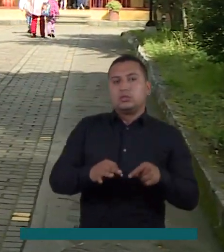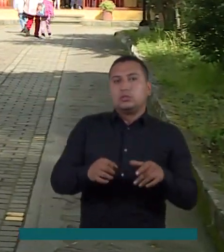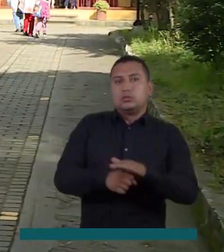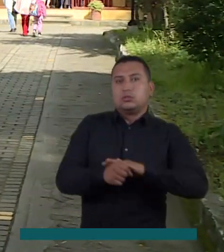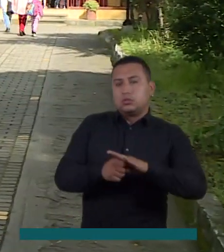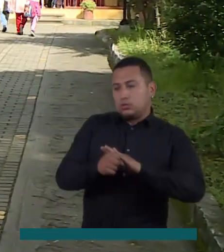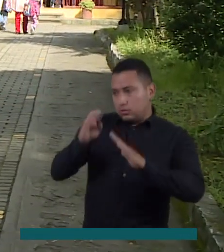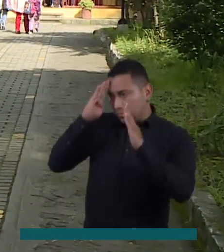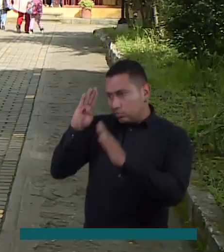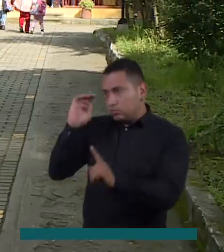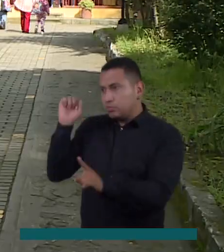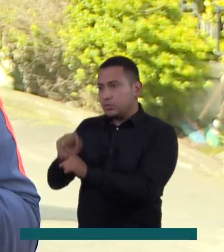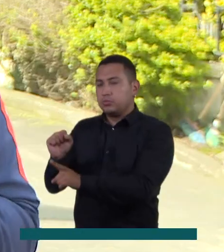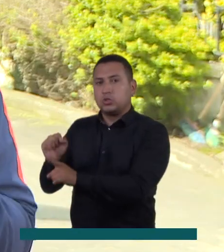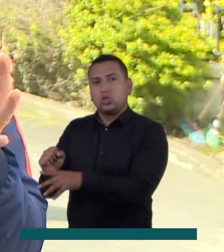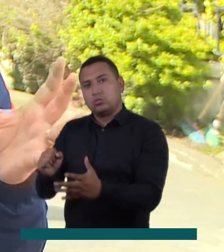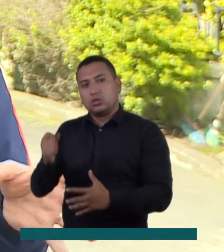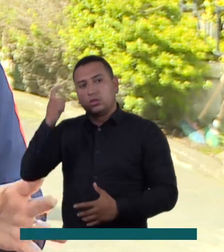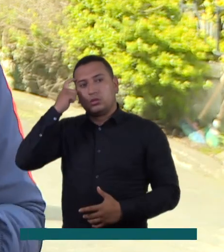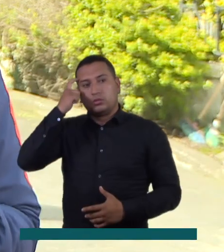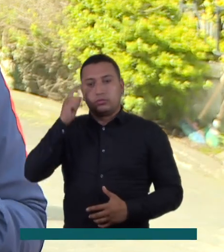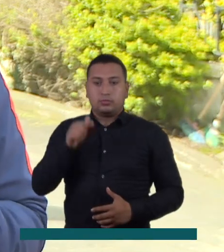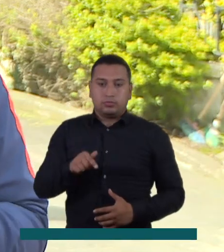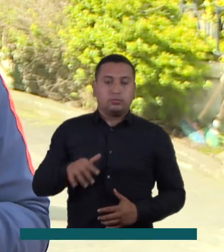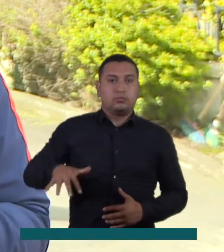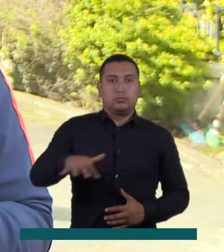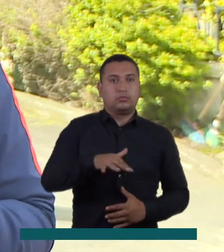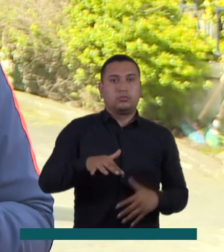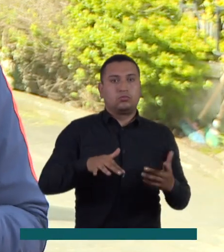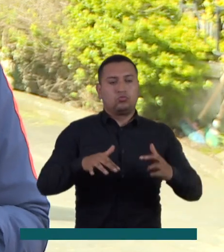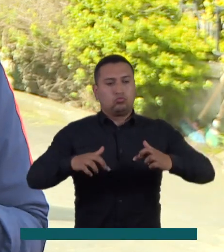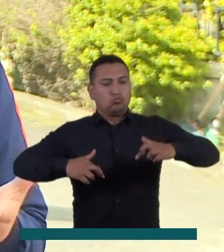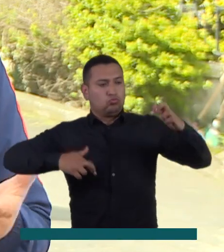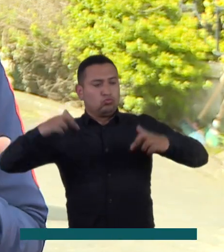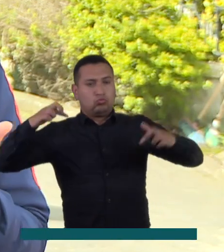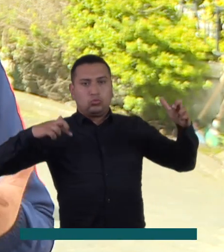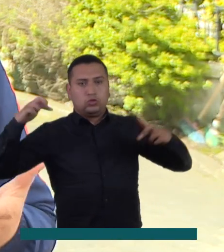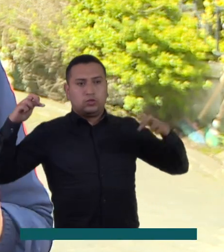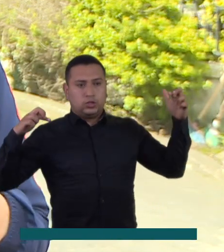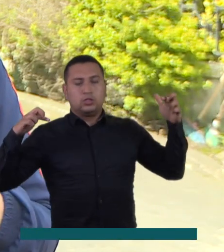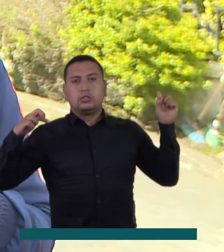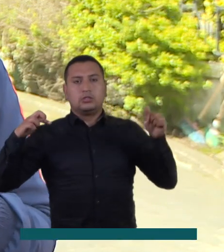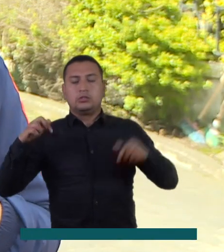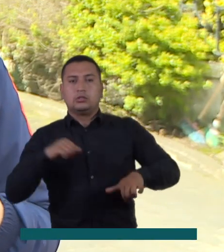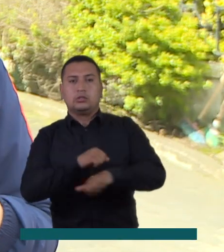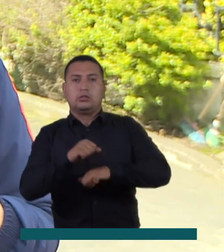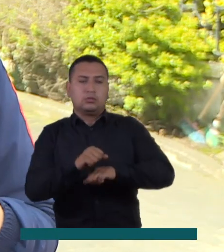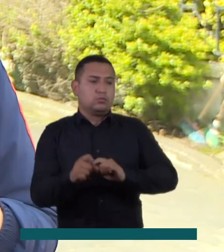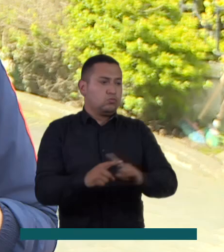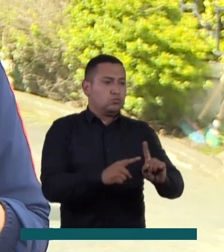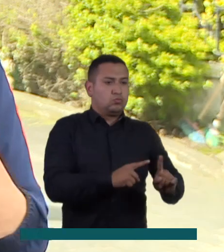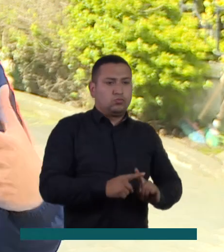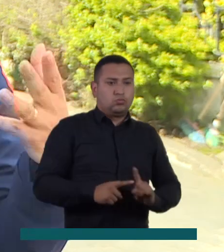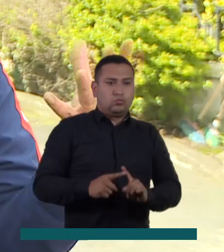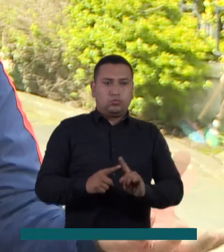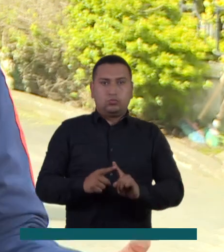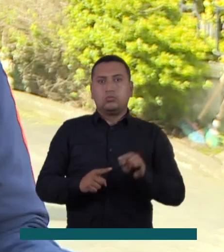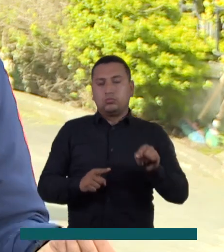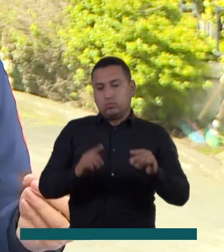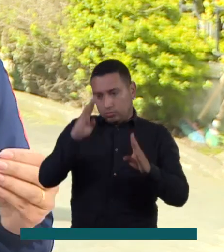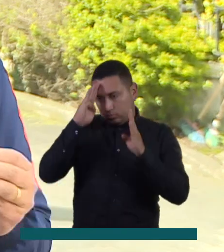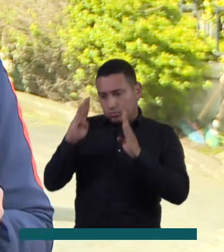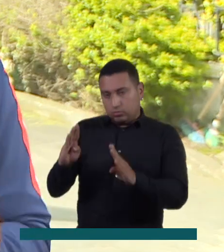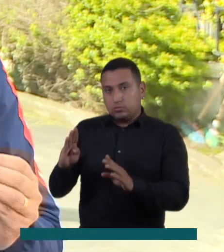casos de abandono. En algunas visitas de nuestros profesionales de los diferentes áreas de la administración se